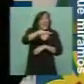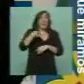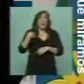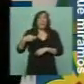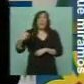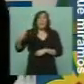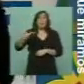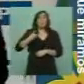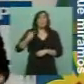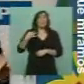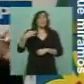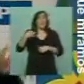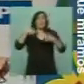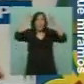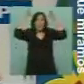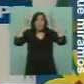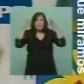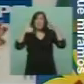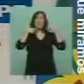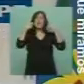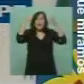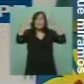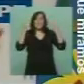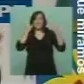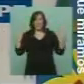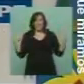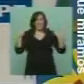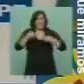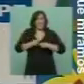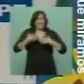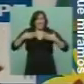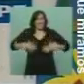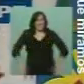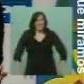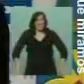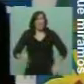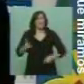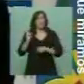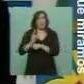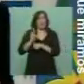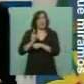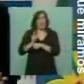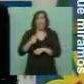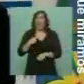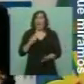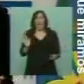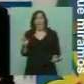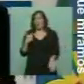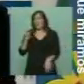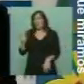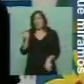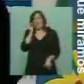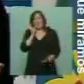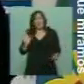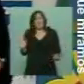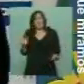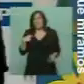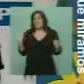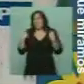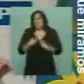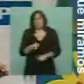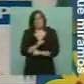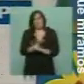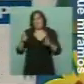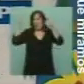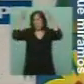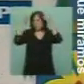a la planta Y yo le dije Disculpame pero yo con el casco y el overol no me lo pongo Y ahí